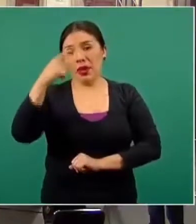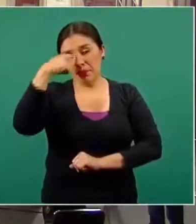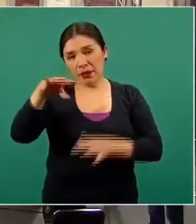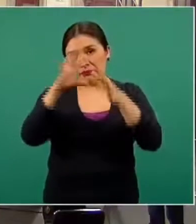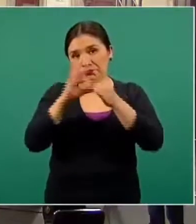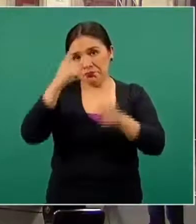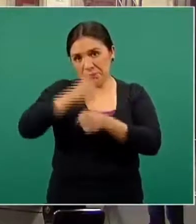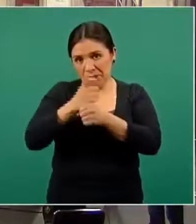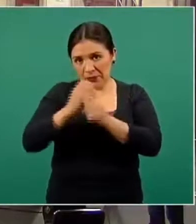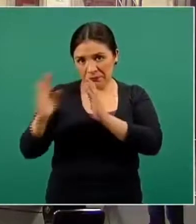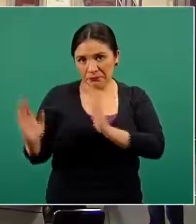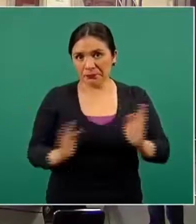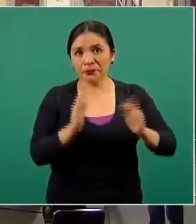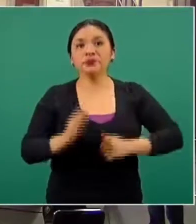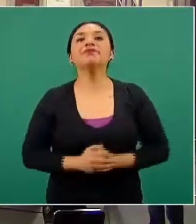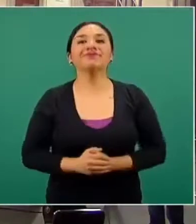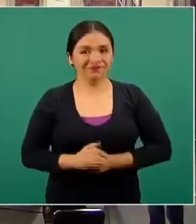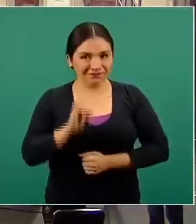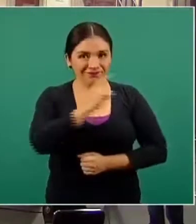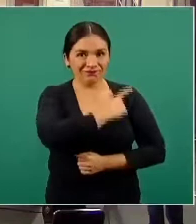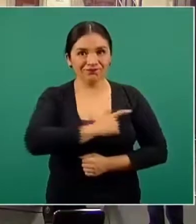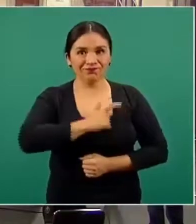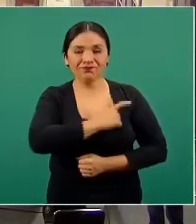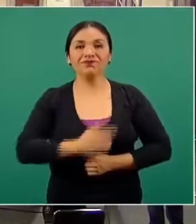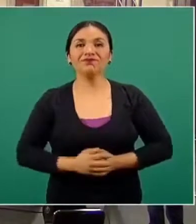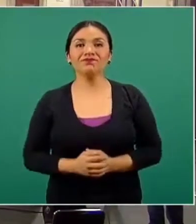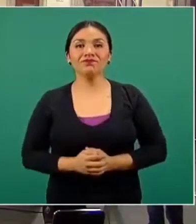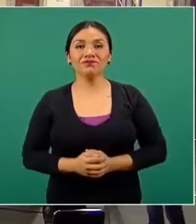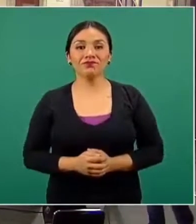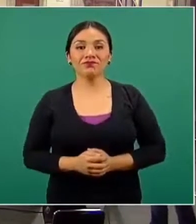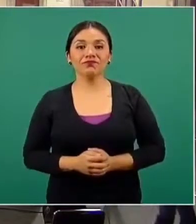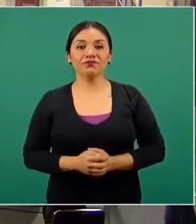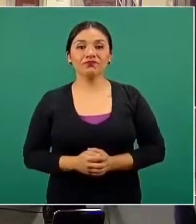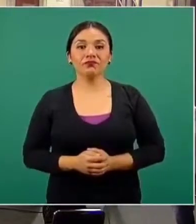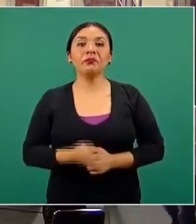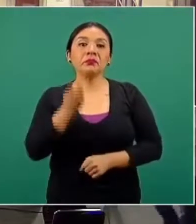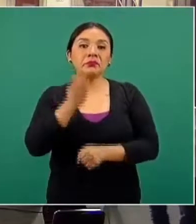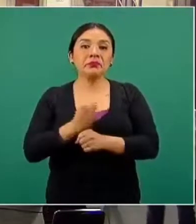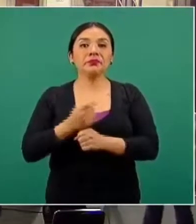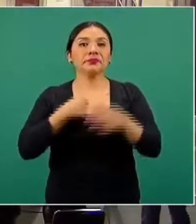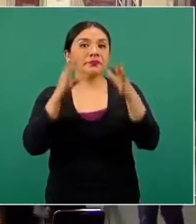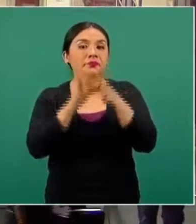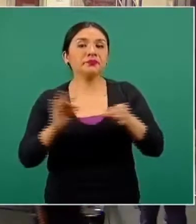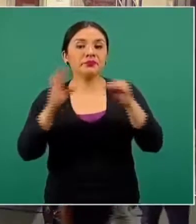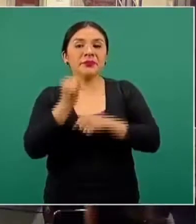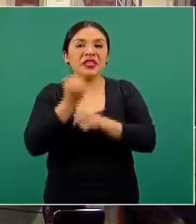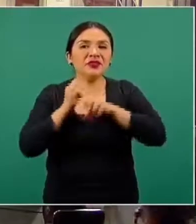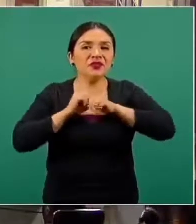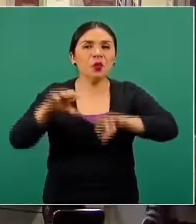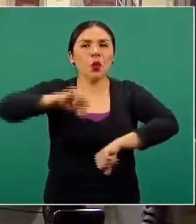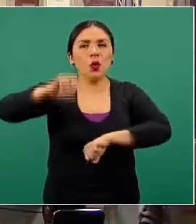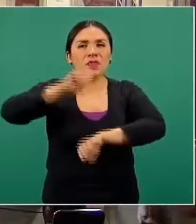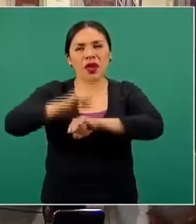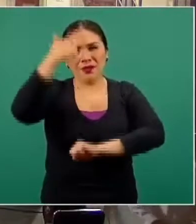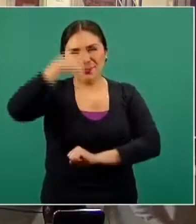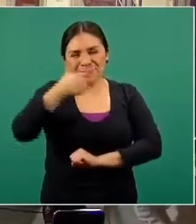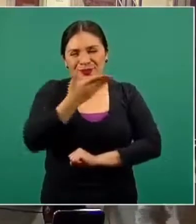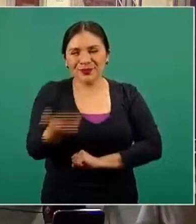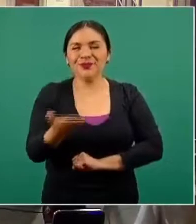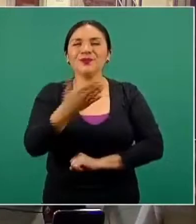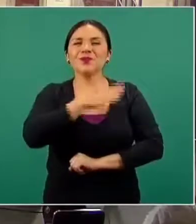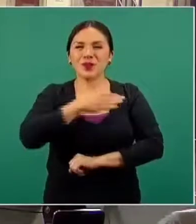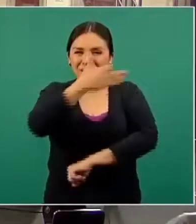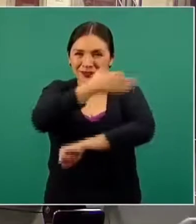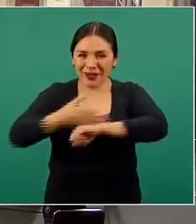favor. Mucho gusto, señor secretario. Vamos a actualizar los datos para esta noche. Muy buenas tardes